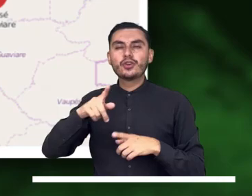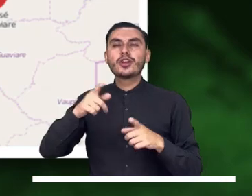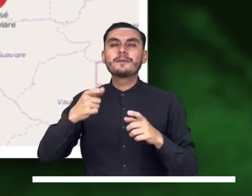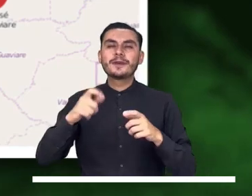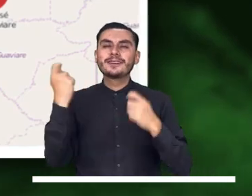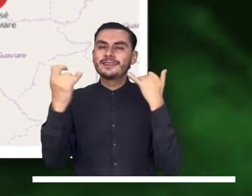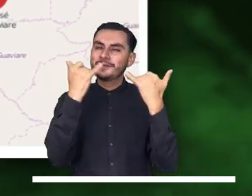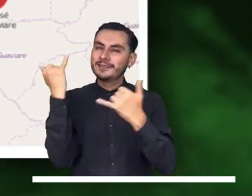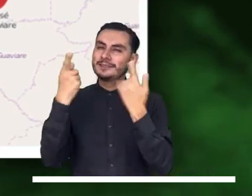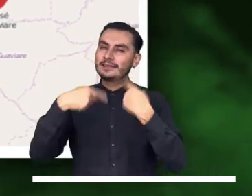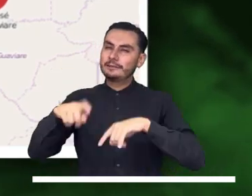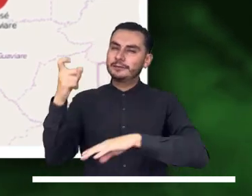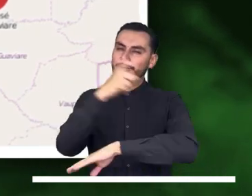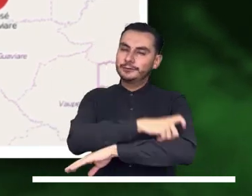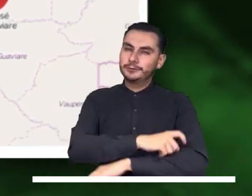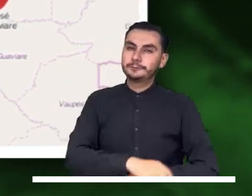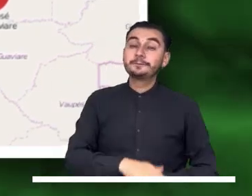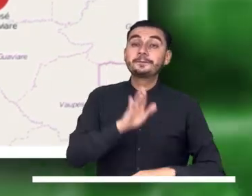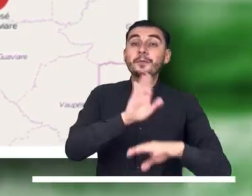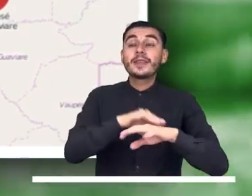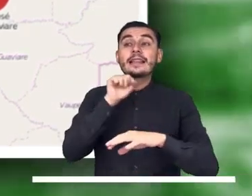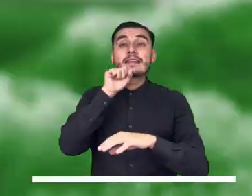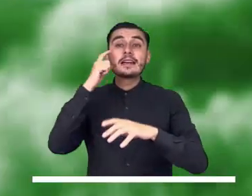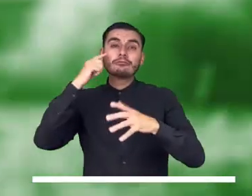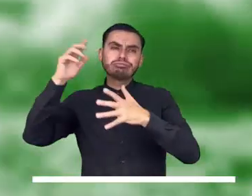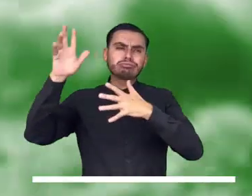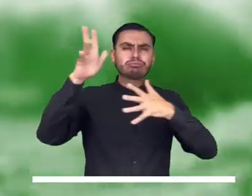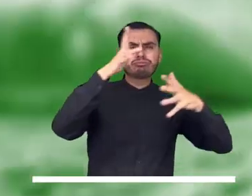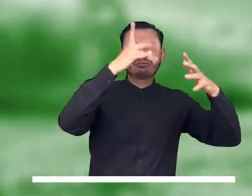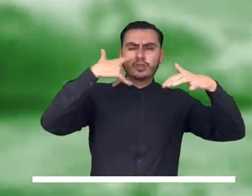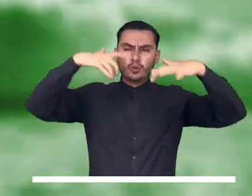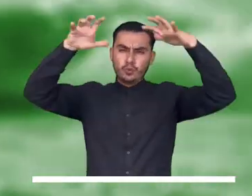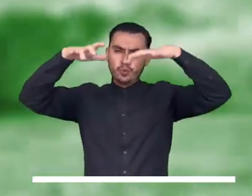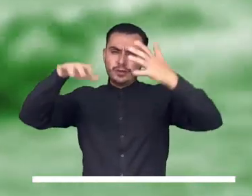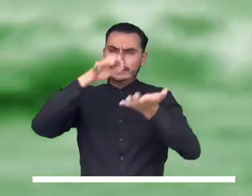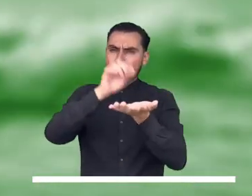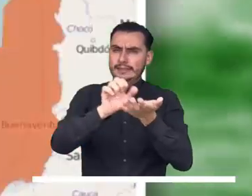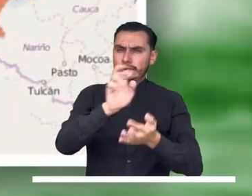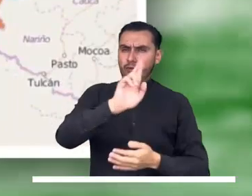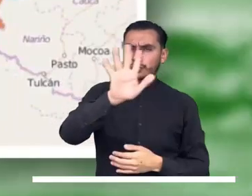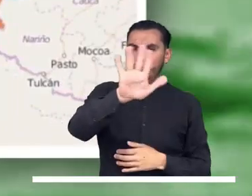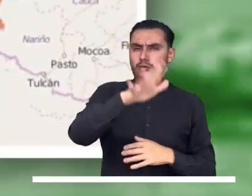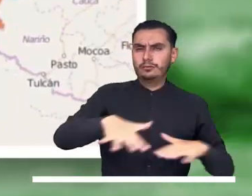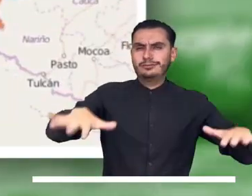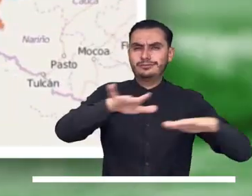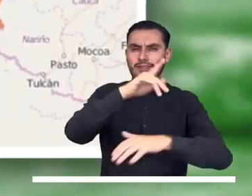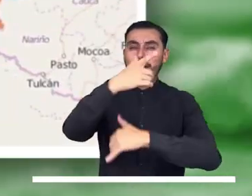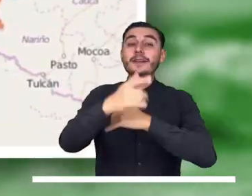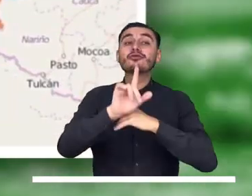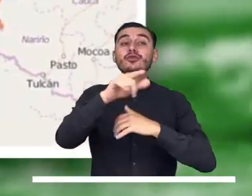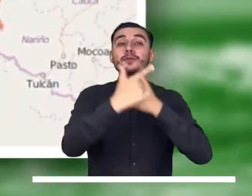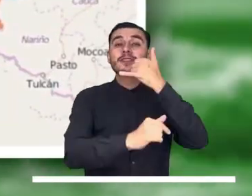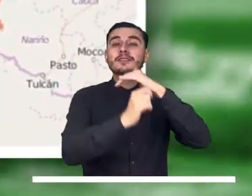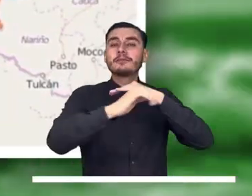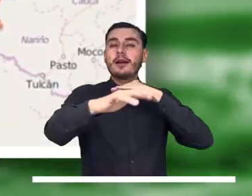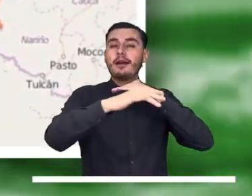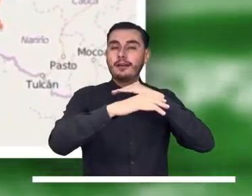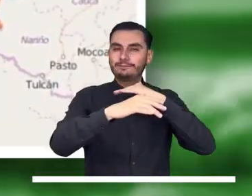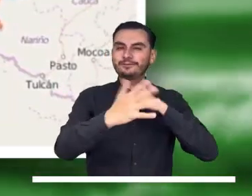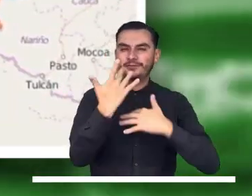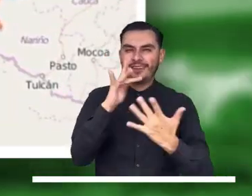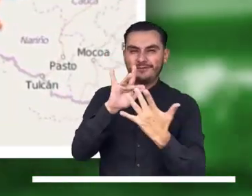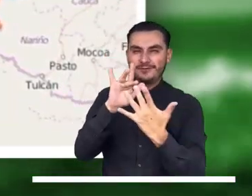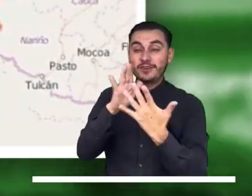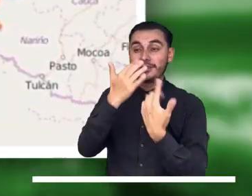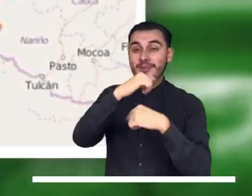el Pacífico, Caldas, Antioquia, Meta y Putumayo. Alerta naranja por tiempo lluvioso en el centro y sur